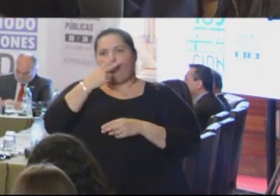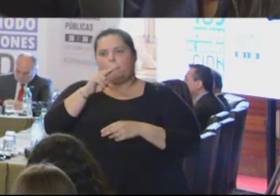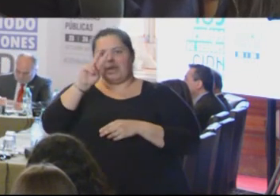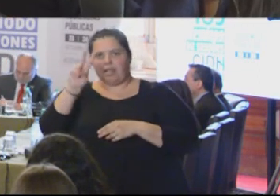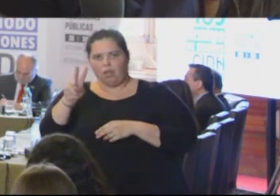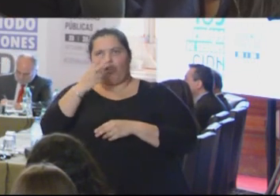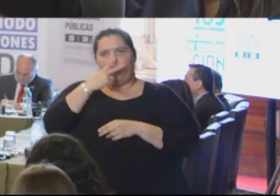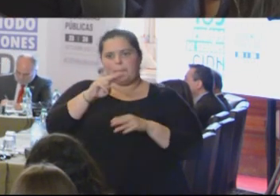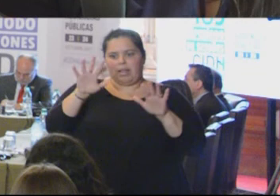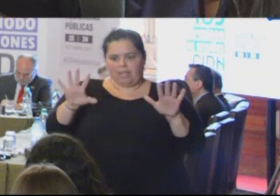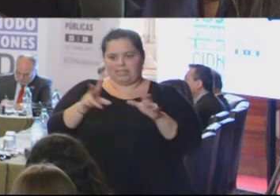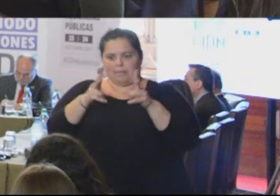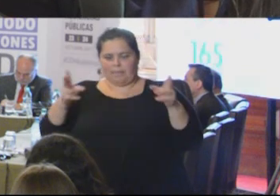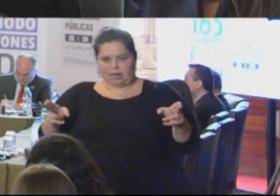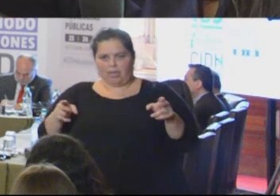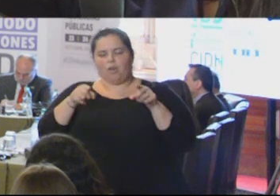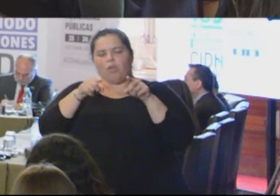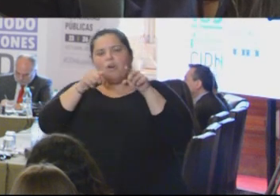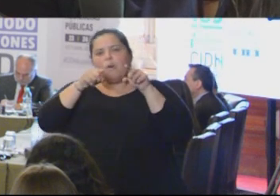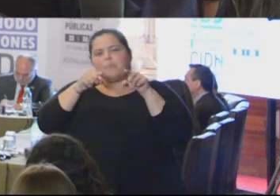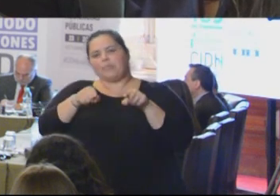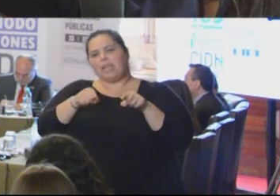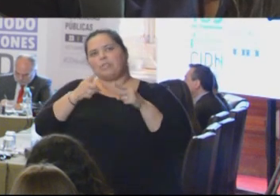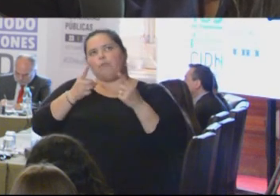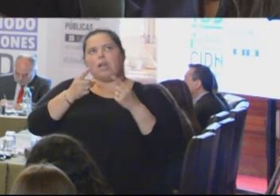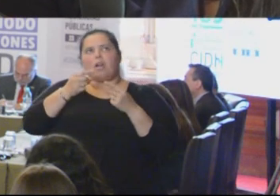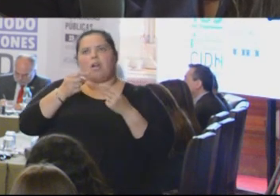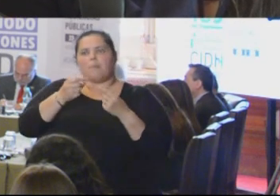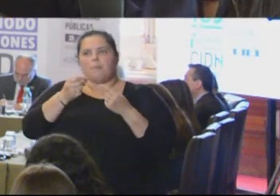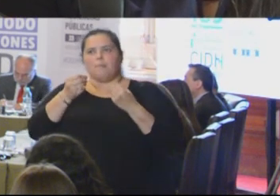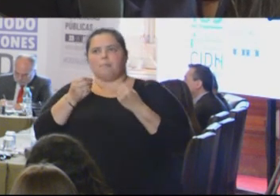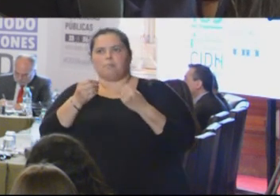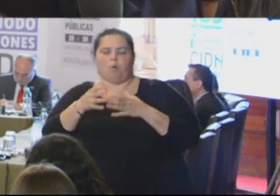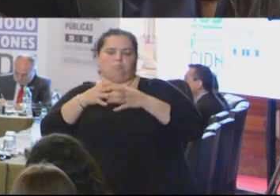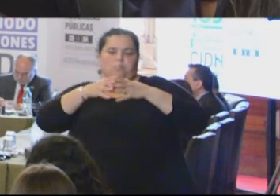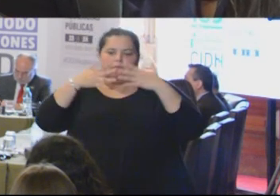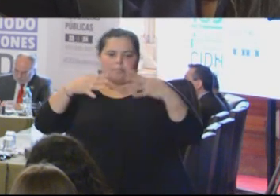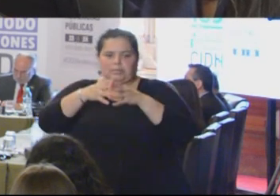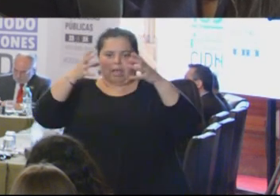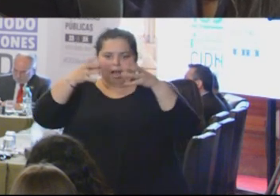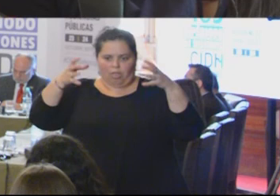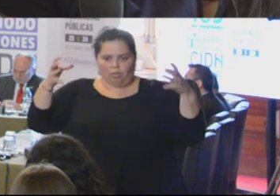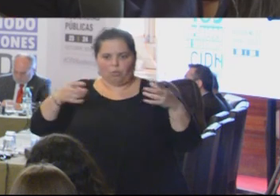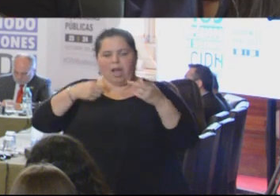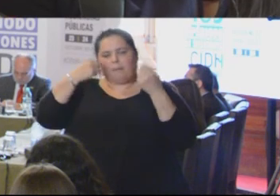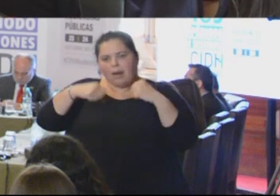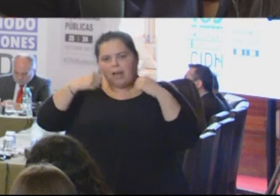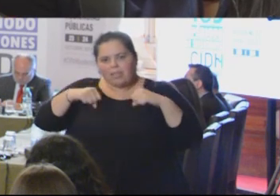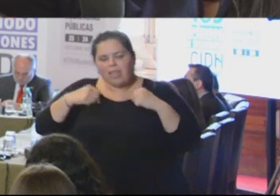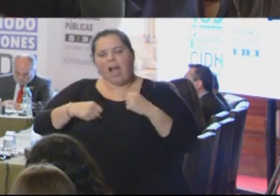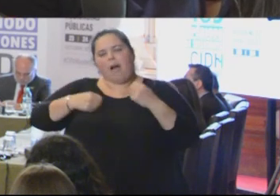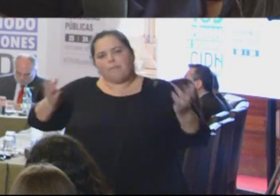se convirtió en un fenómeno masivo y una práctica sistemática promovida por la por las presiones